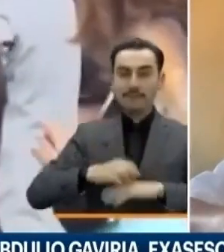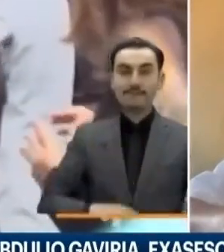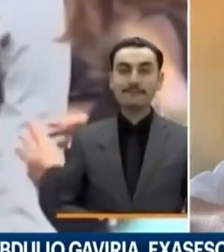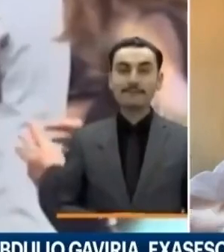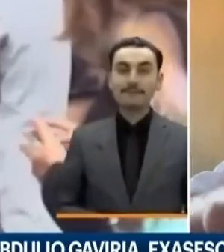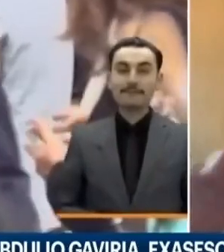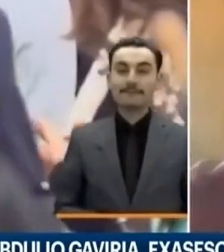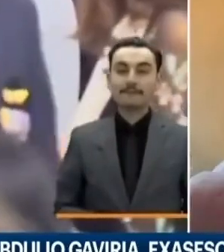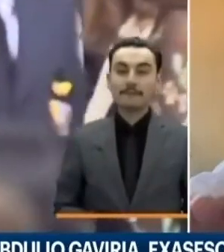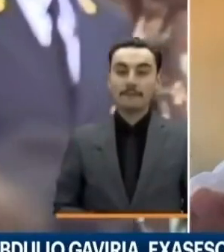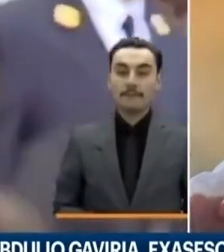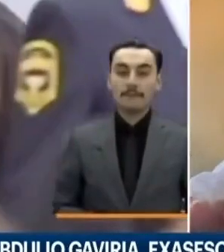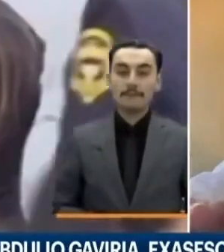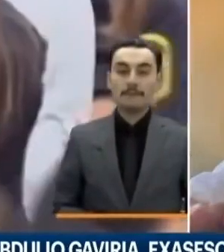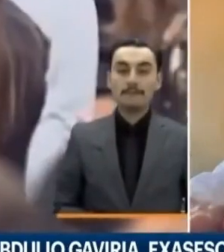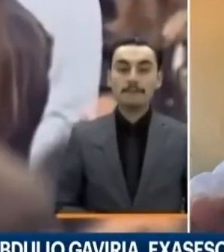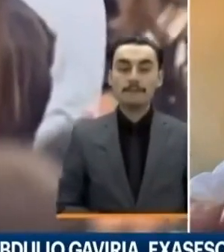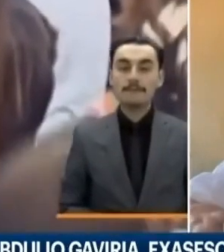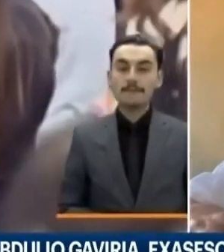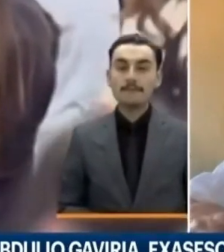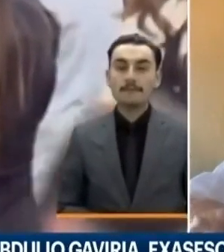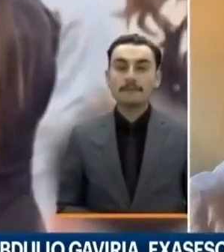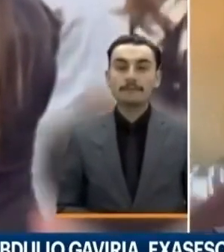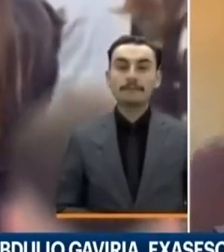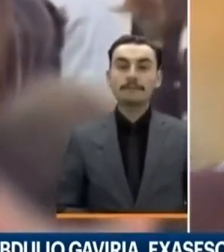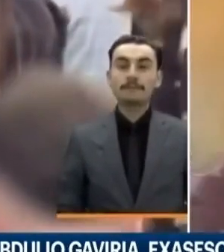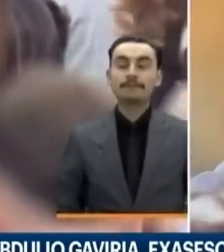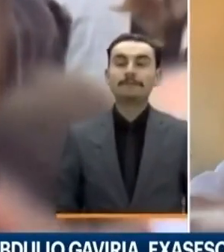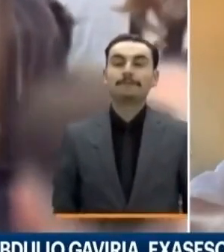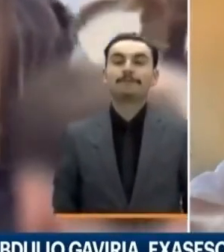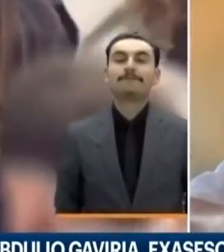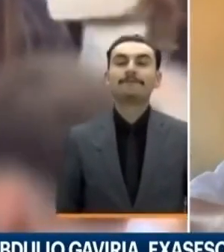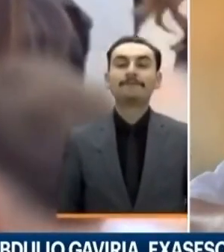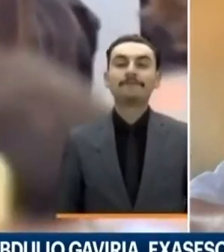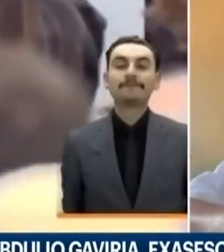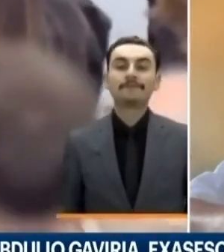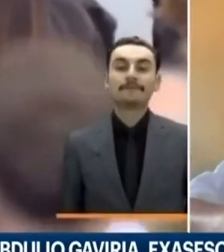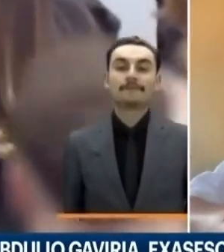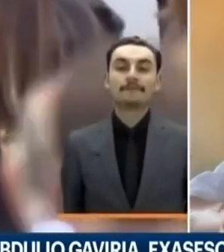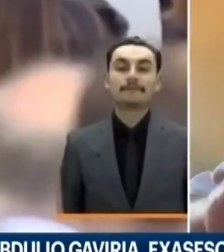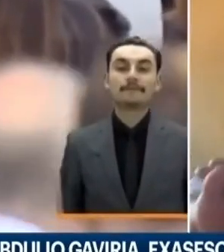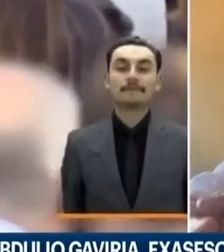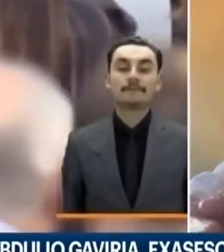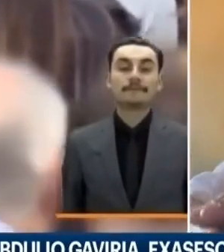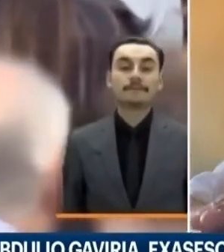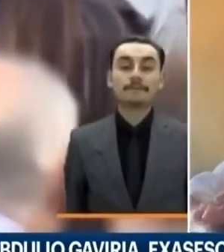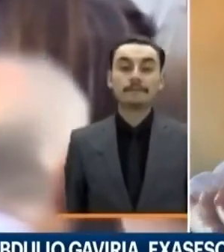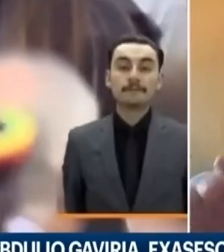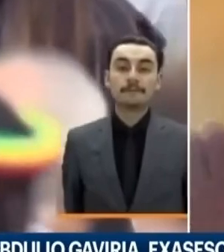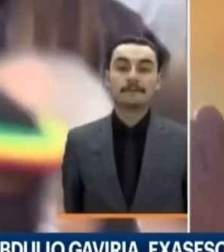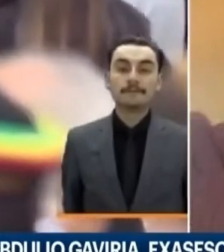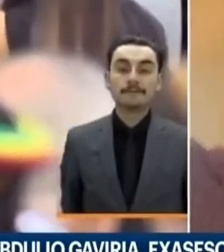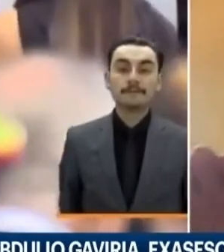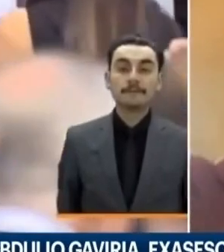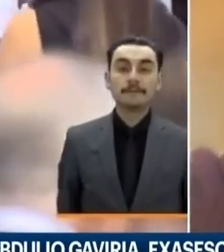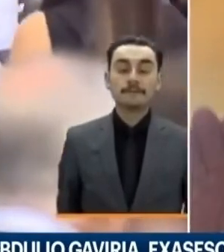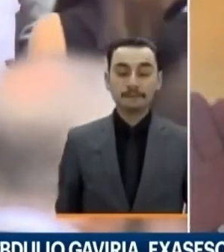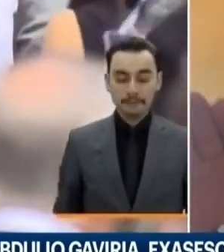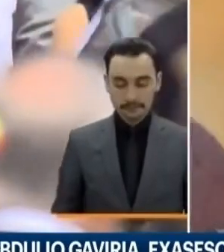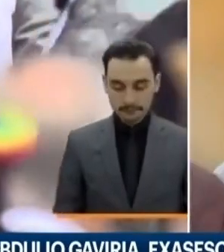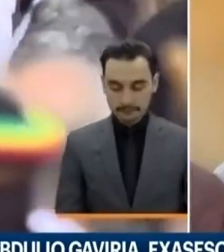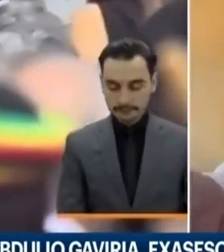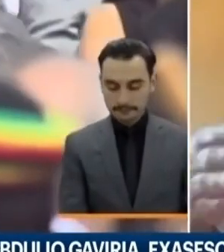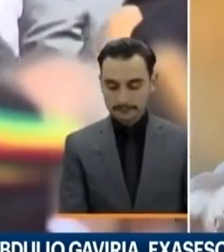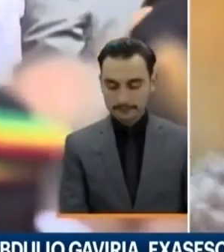predicando simple y llanamente atenernos al juego institucional, al respeto a la